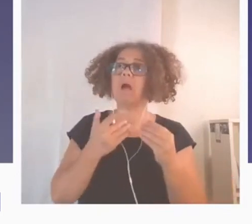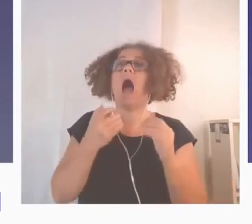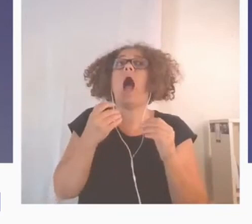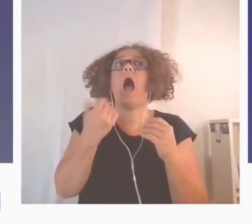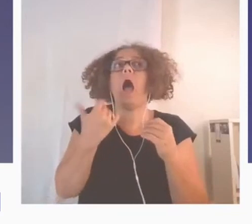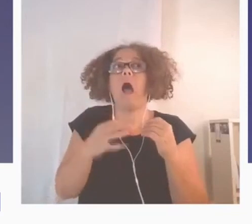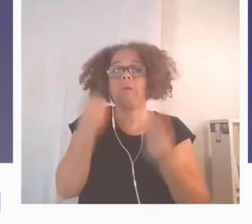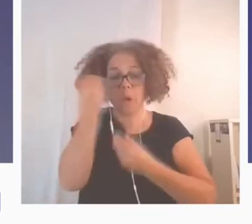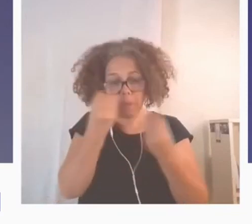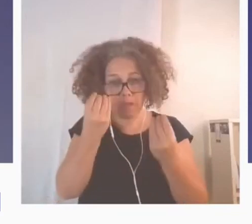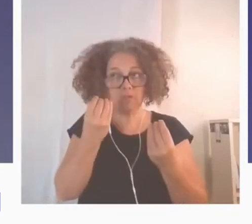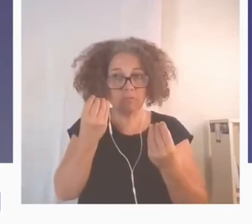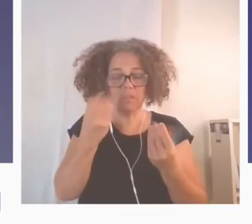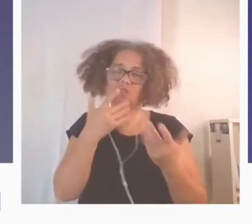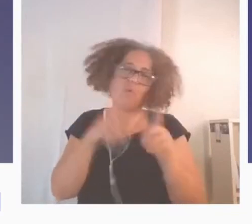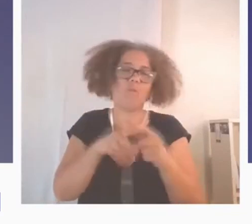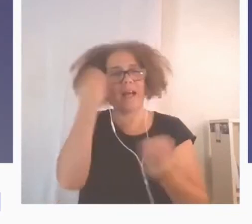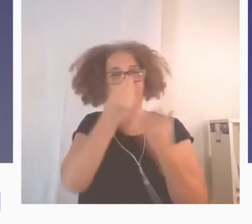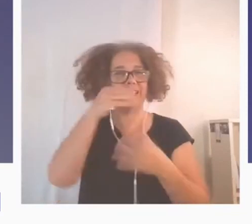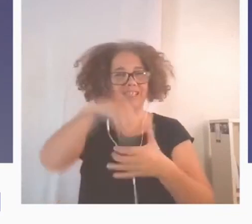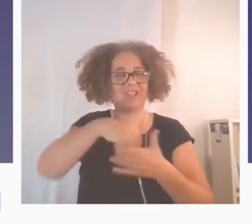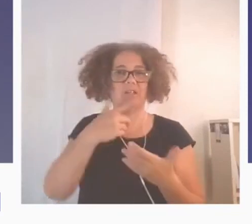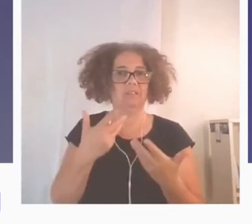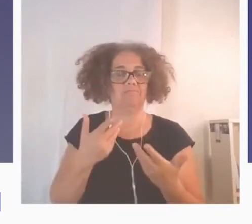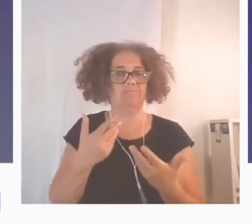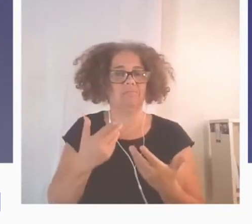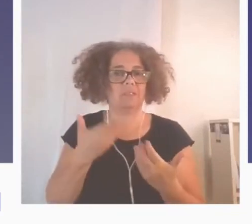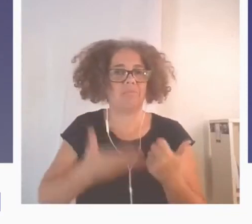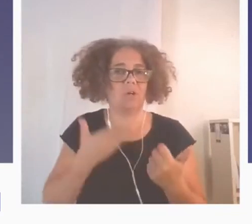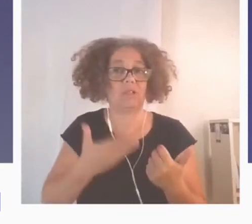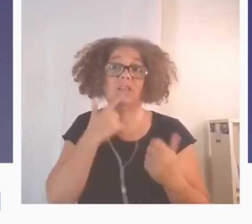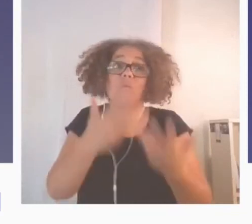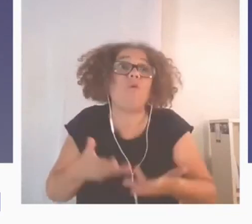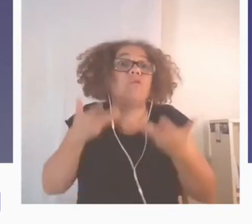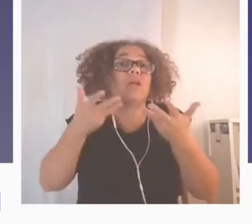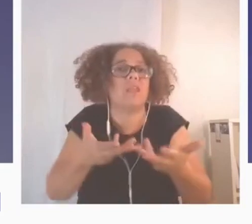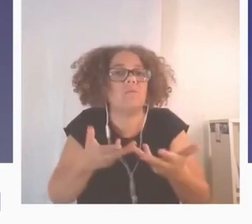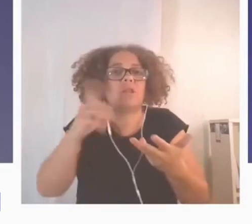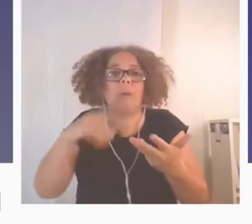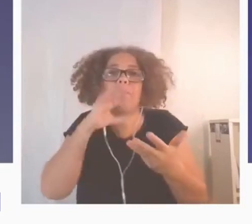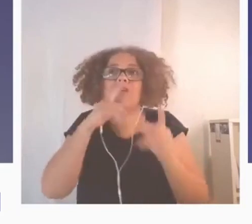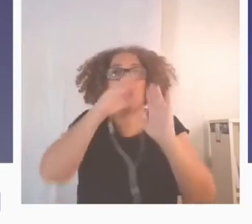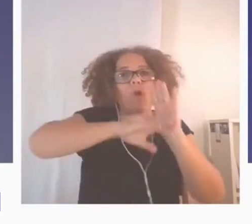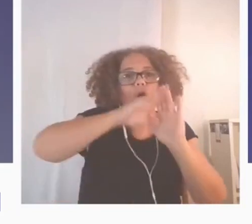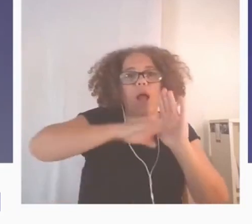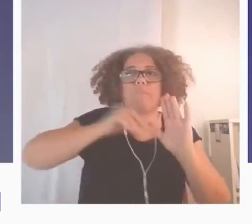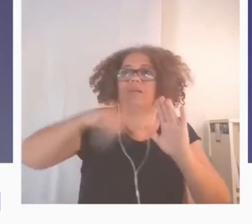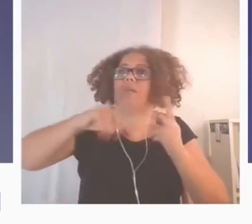Un poco una reflexión que hacemos en este sentido también, ¿no? Ofrecemos programas,